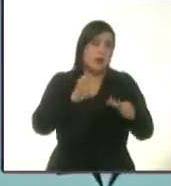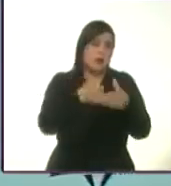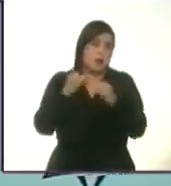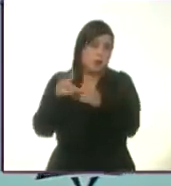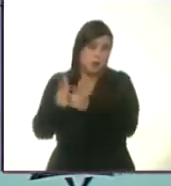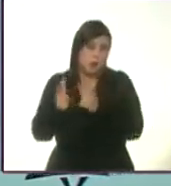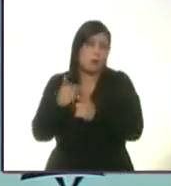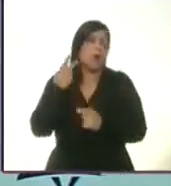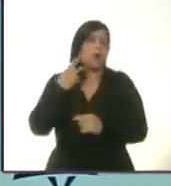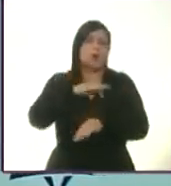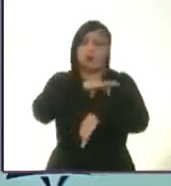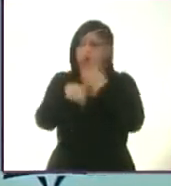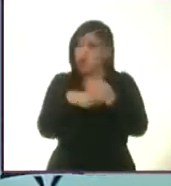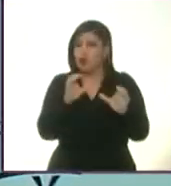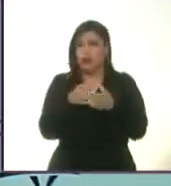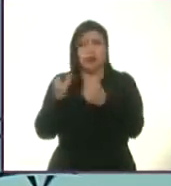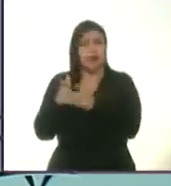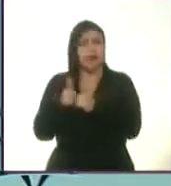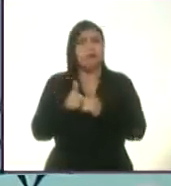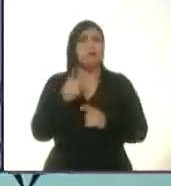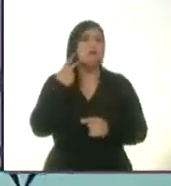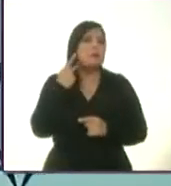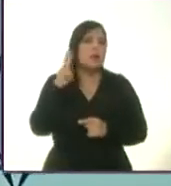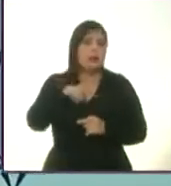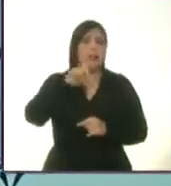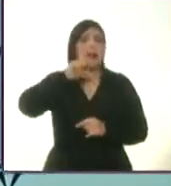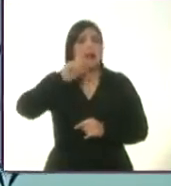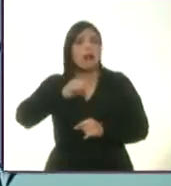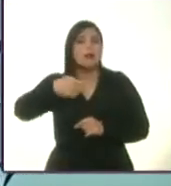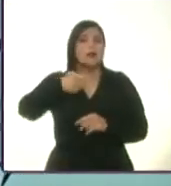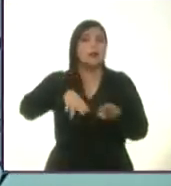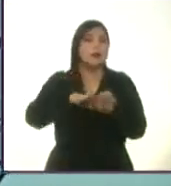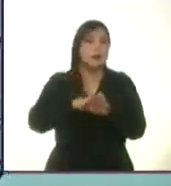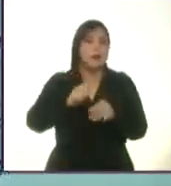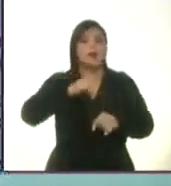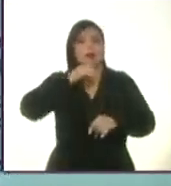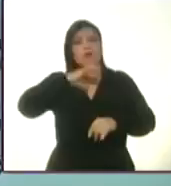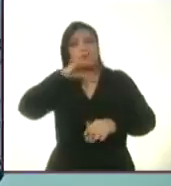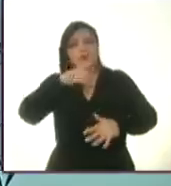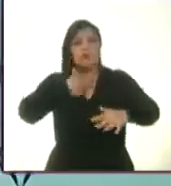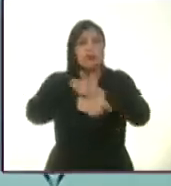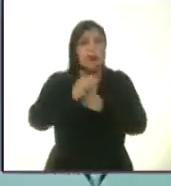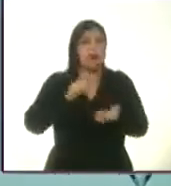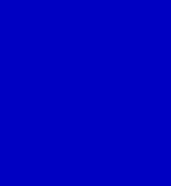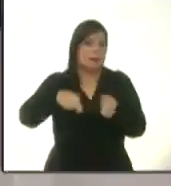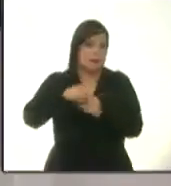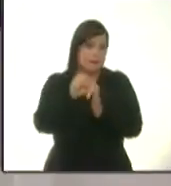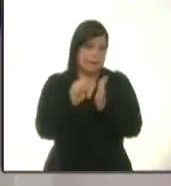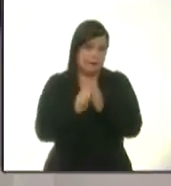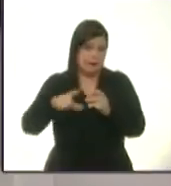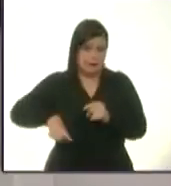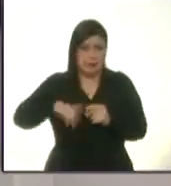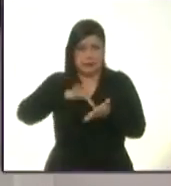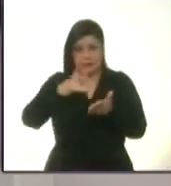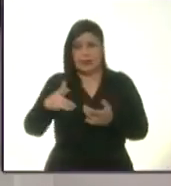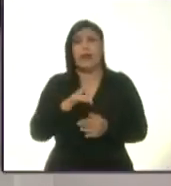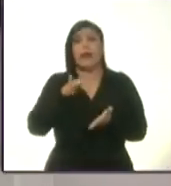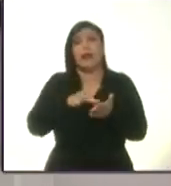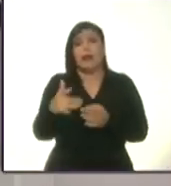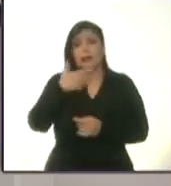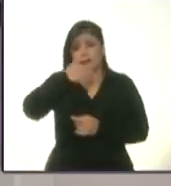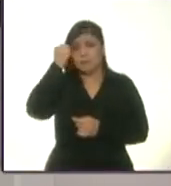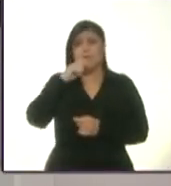políticos todos los partidos políticos han generado corrupción en nuestro sistema de gobierno gracias gracias candidata